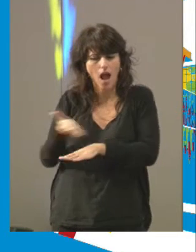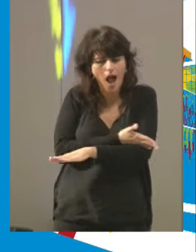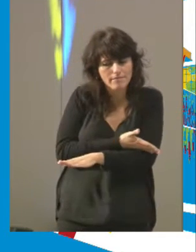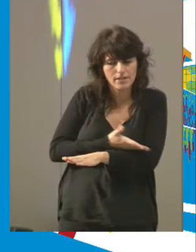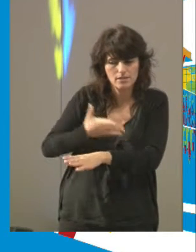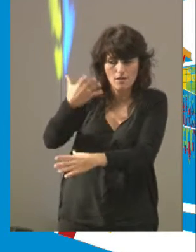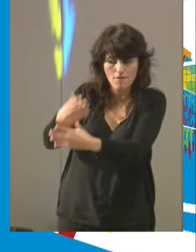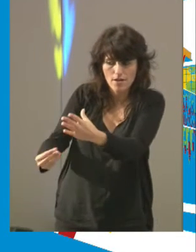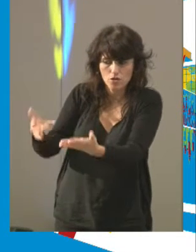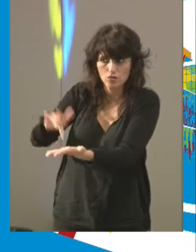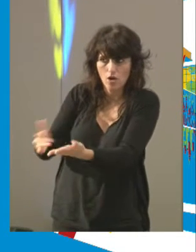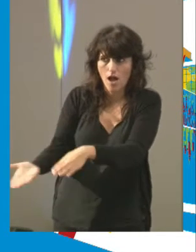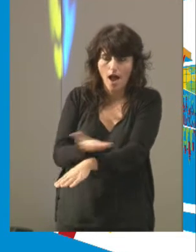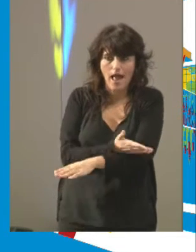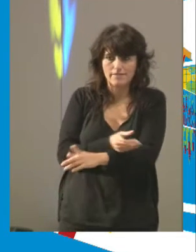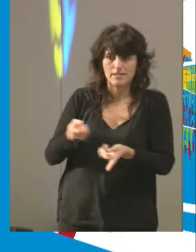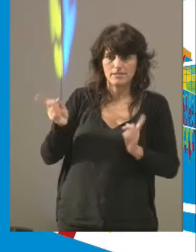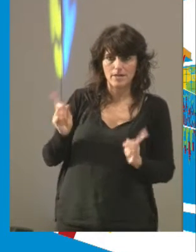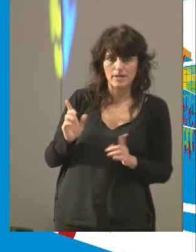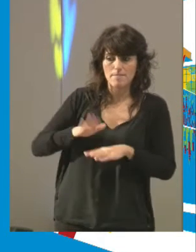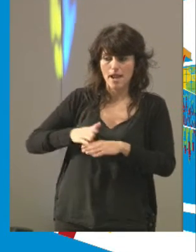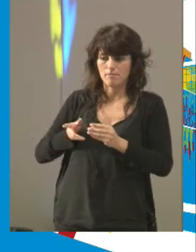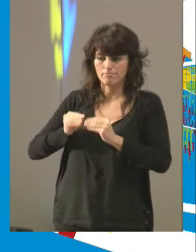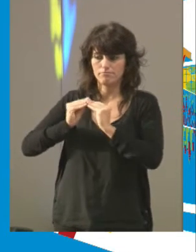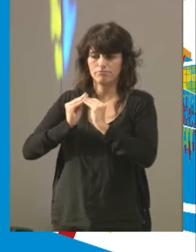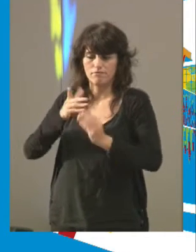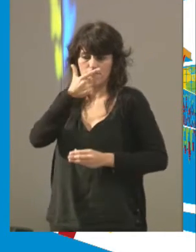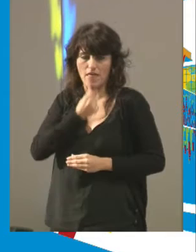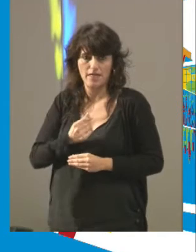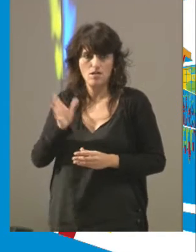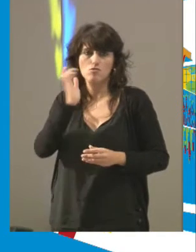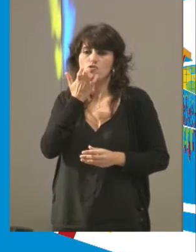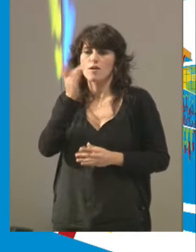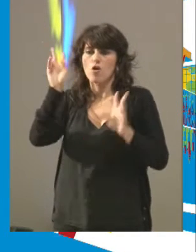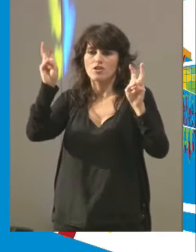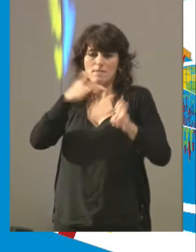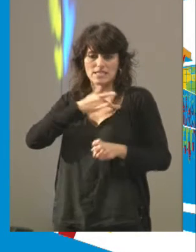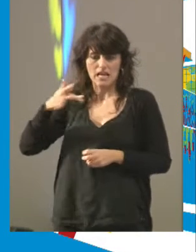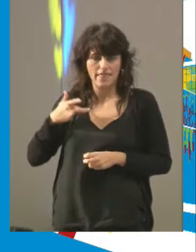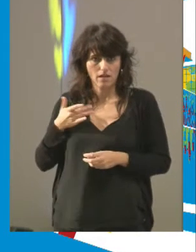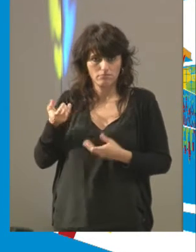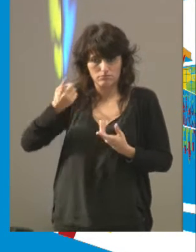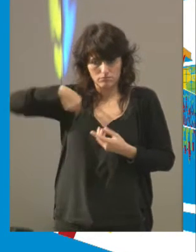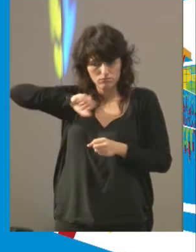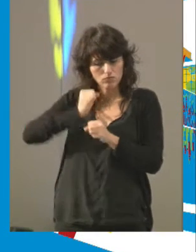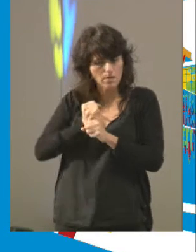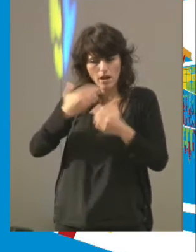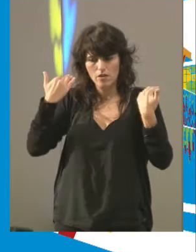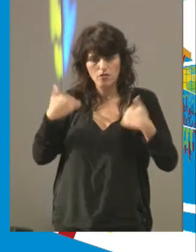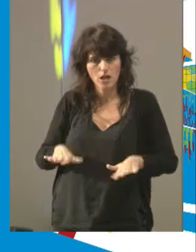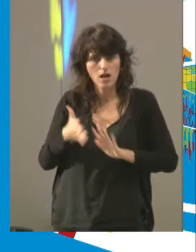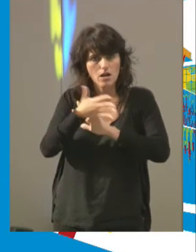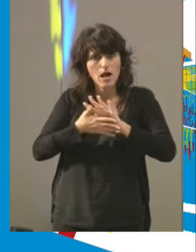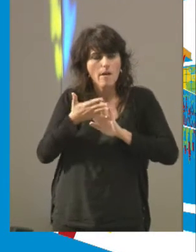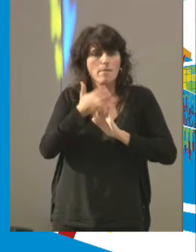las cosas para poderlas arreglar. Tema de sanidad. Hemos estado trabajando en temas de sanidad en los que